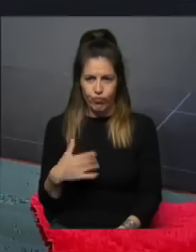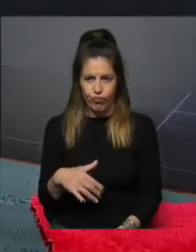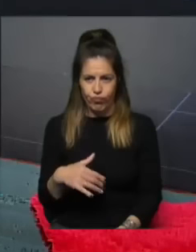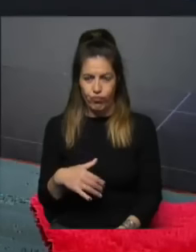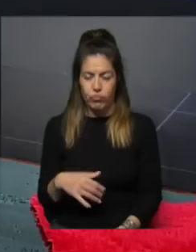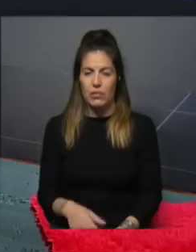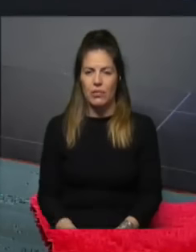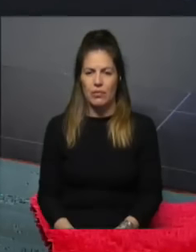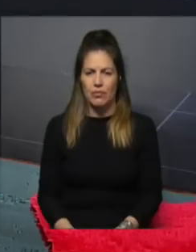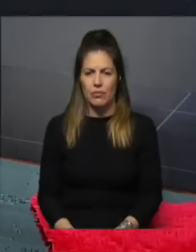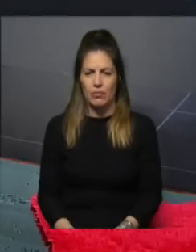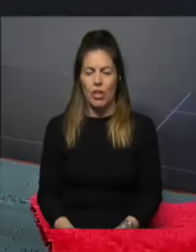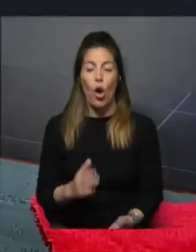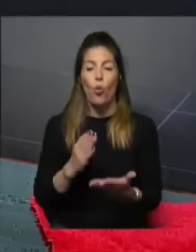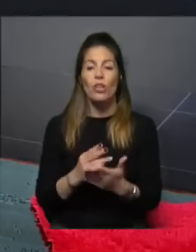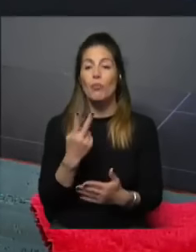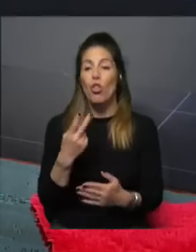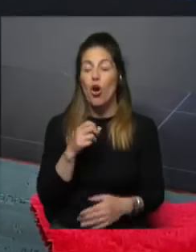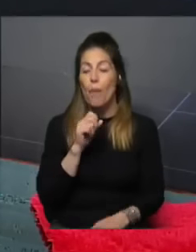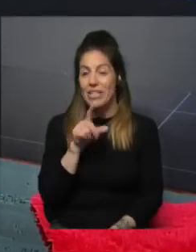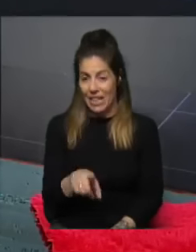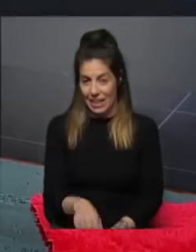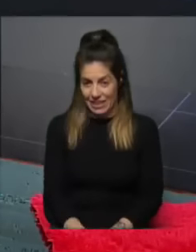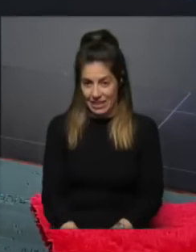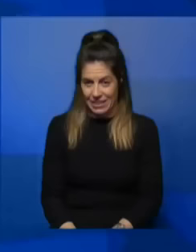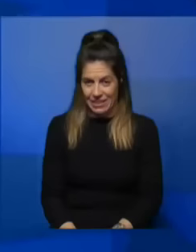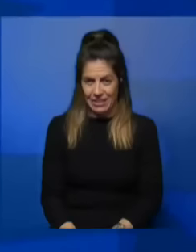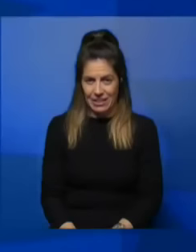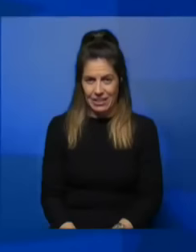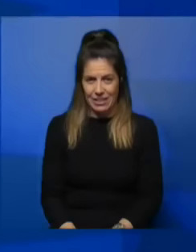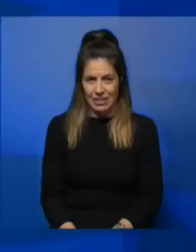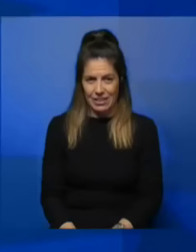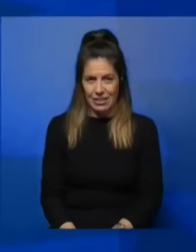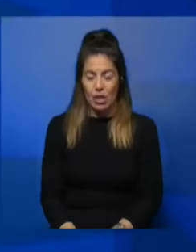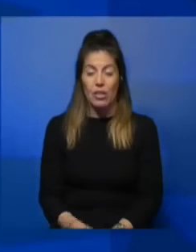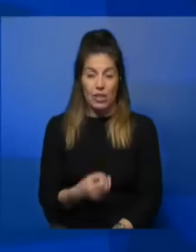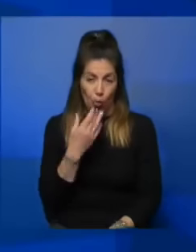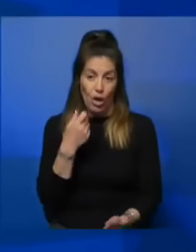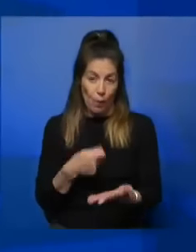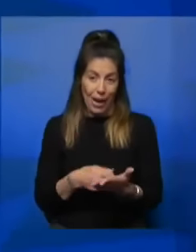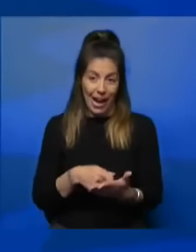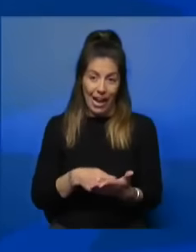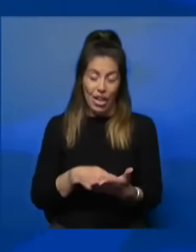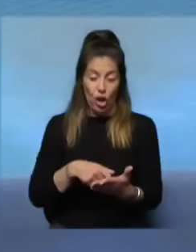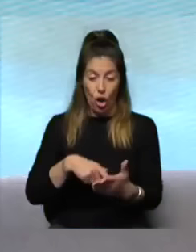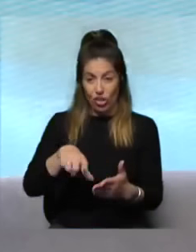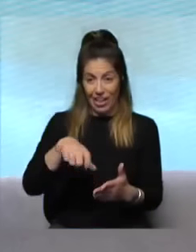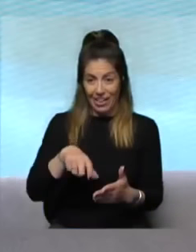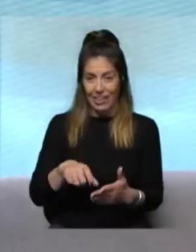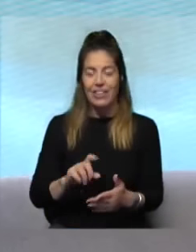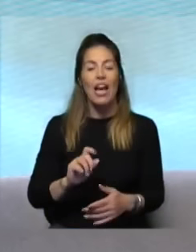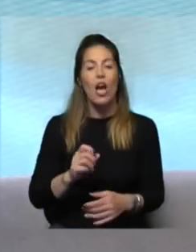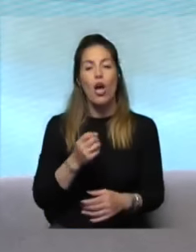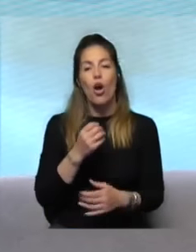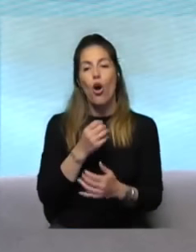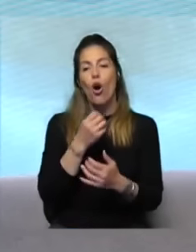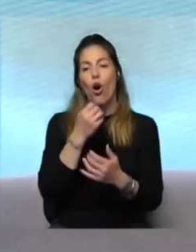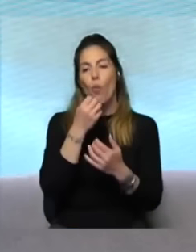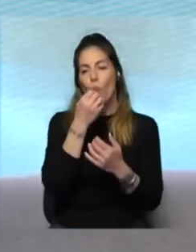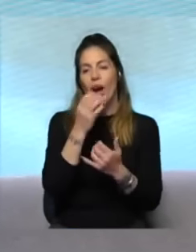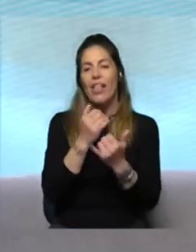alarmantes. Hola. Últimos dos mensajes. Bien, por eso está bueno pagar por la tarjeta. Hola, siempre lindos y buena gente.